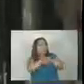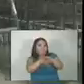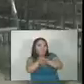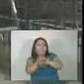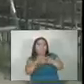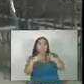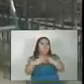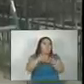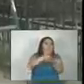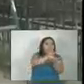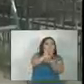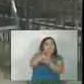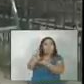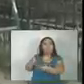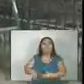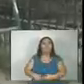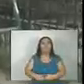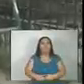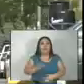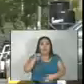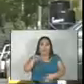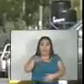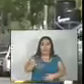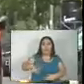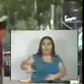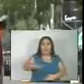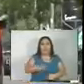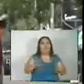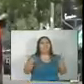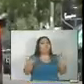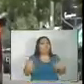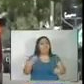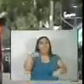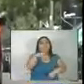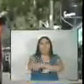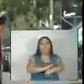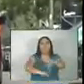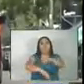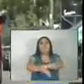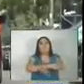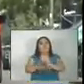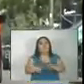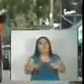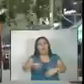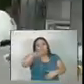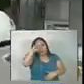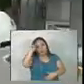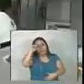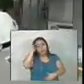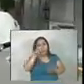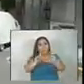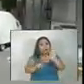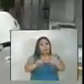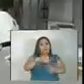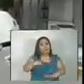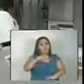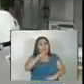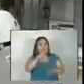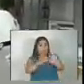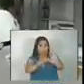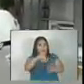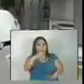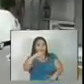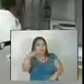por las pandillas. En ese lugar, ya se realizaron diferentes capturas, que son parte de las más de 600 en el municipio,